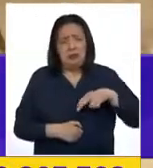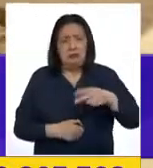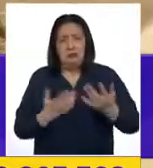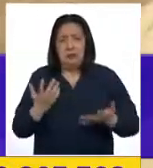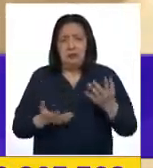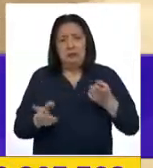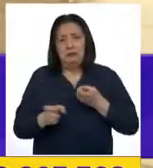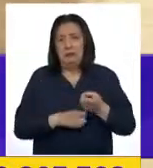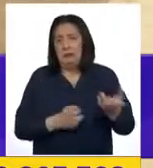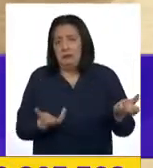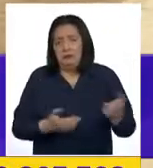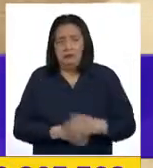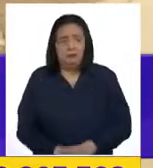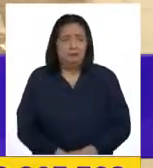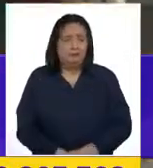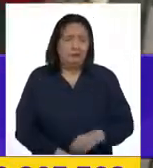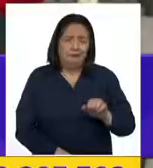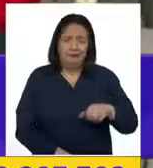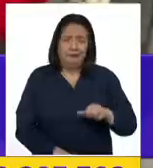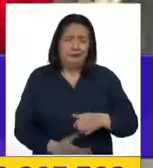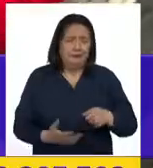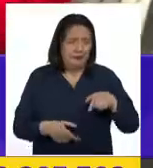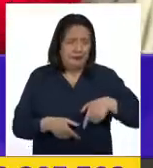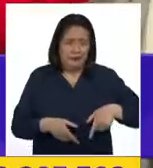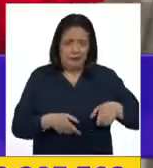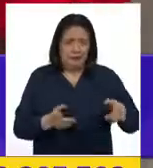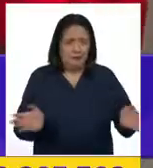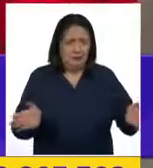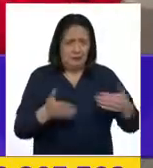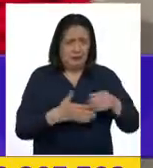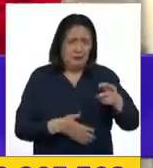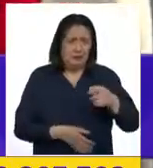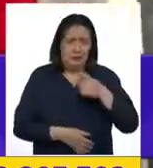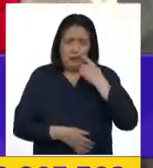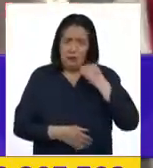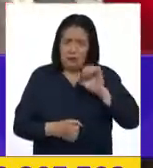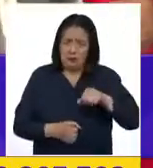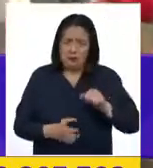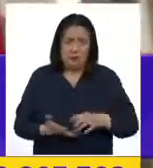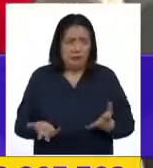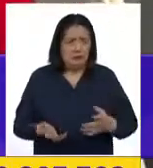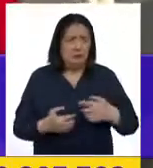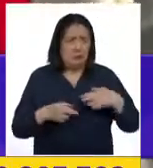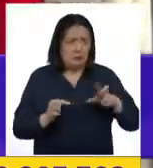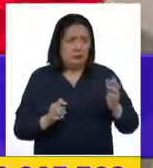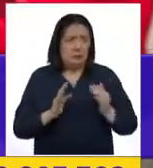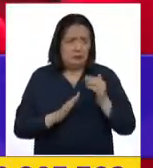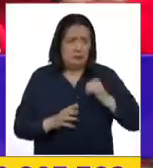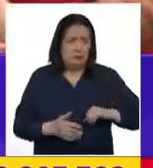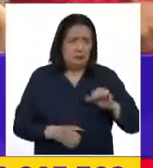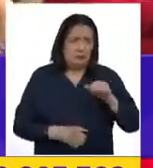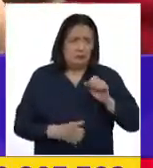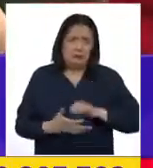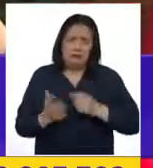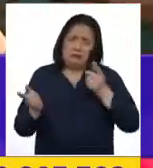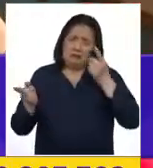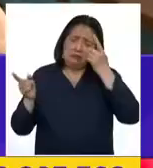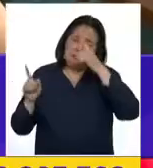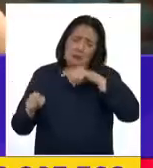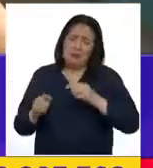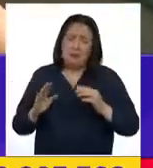vean afectadas. Deben cerrar todo esto realmente porque ese señor dice que tiene permiso de la municipalidad, dice que está coludido con la